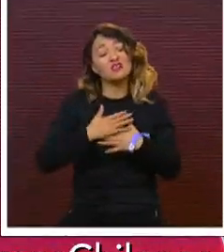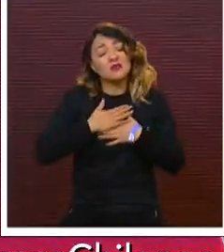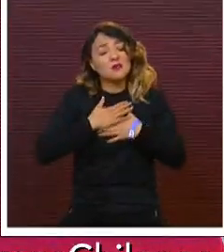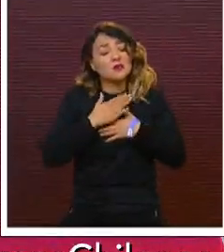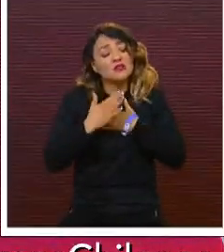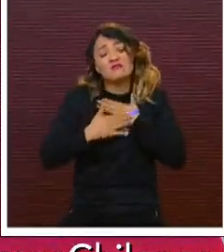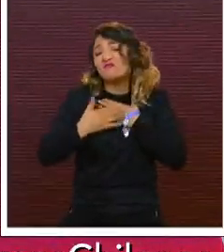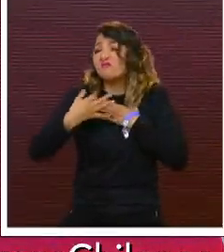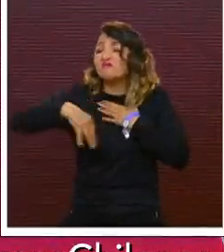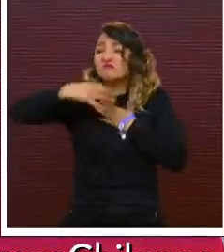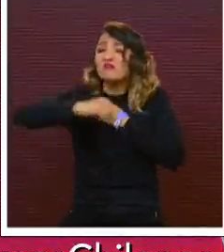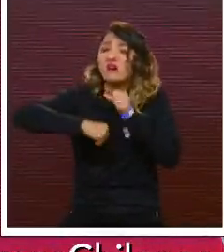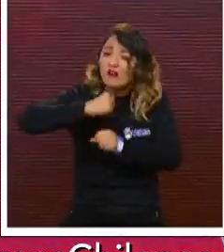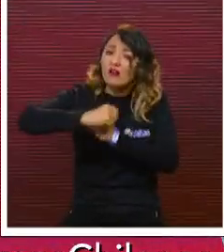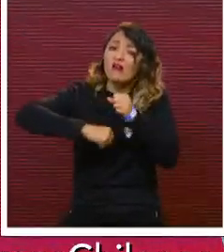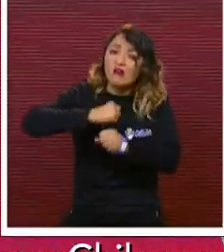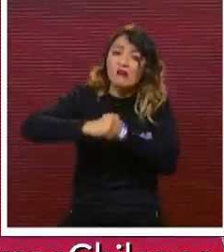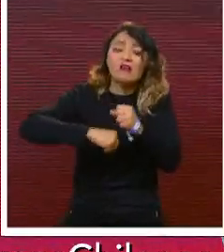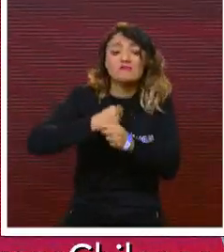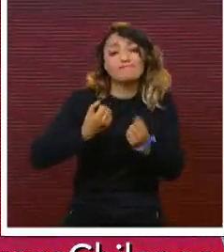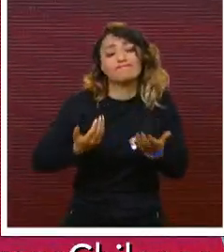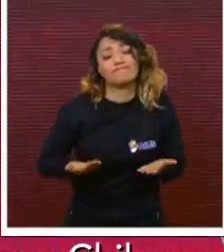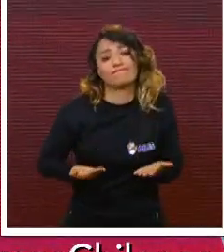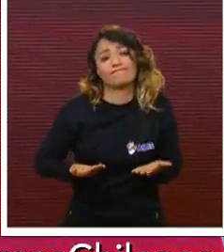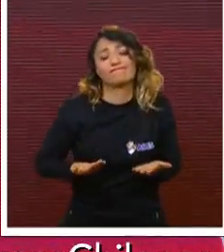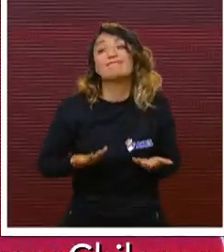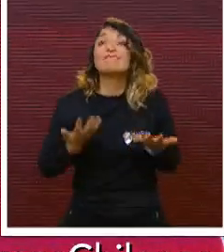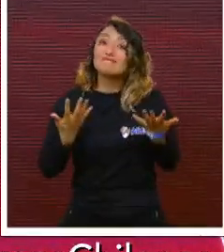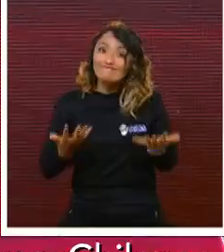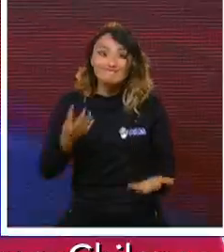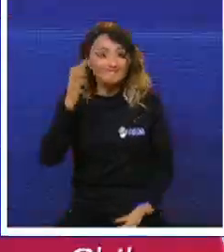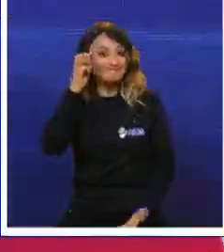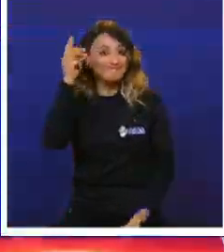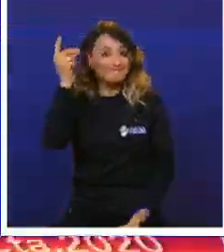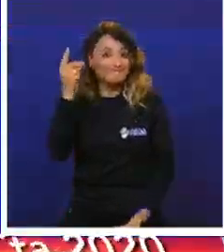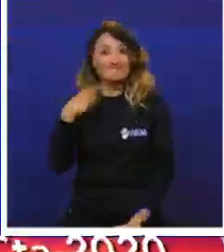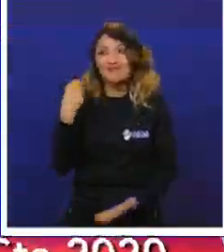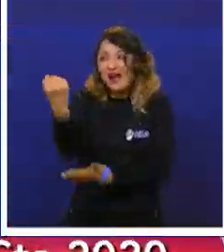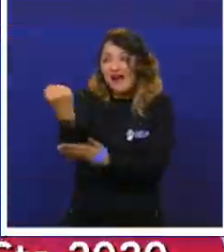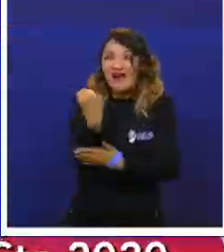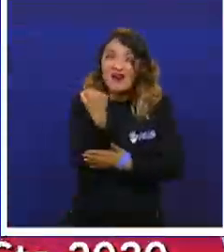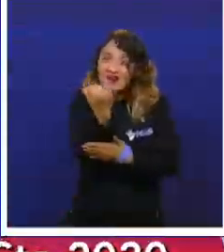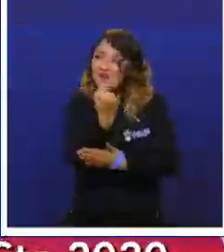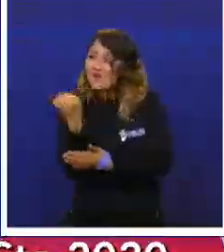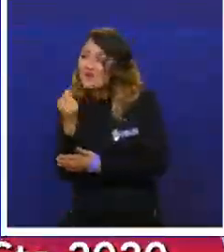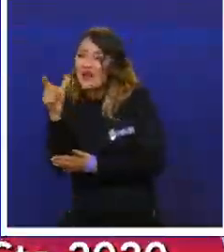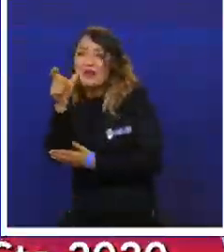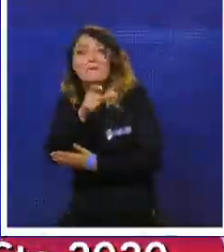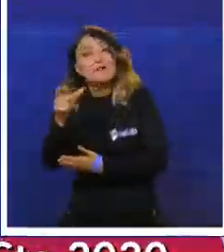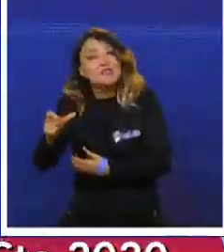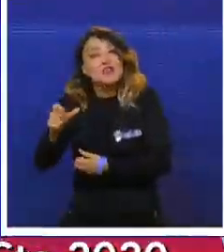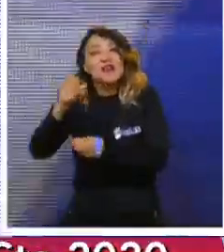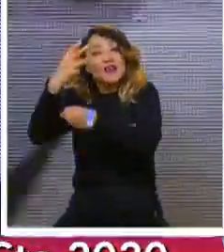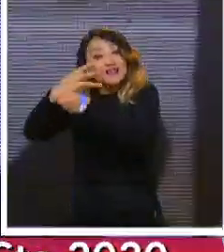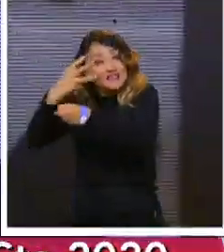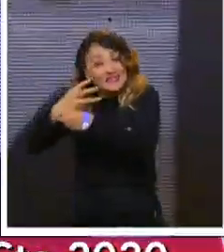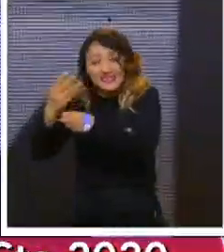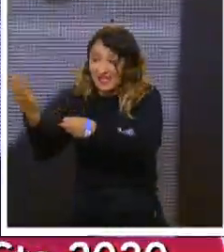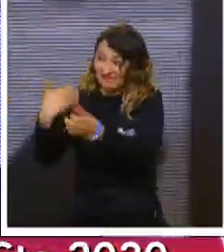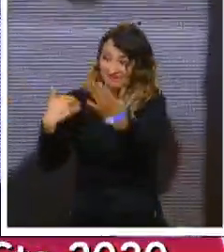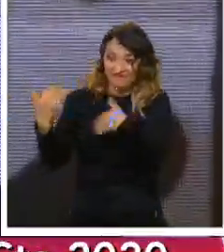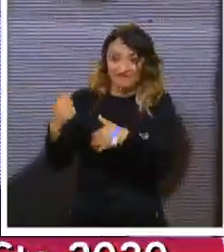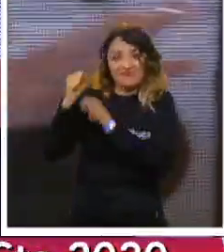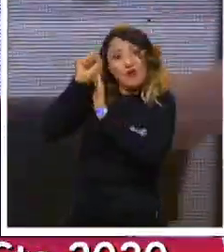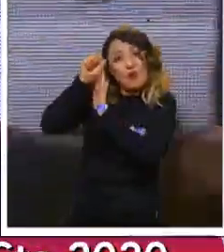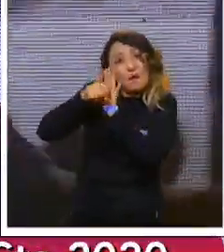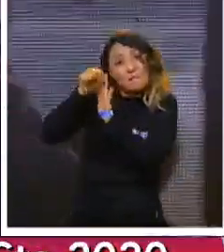acumuladas y por lo mismo le he pedido ayuda en este homenaje a la tercera edad a hacer un video